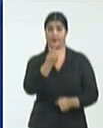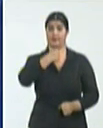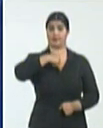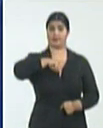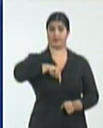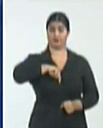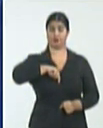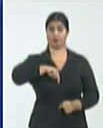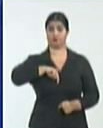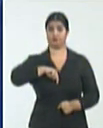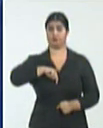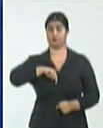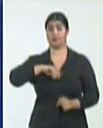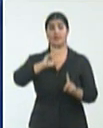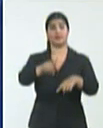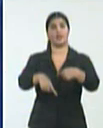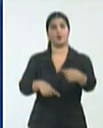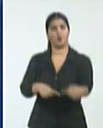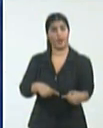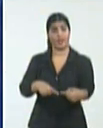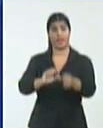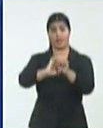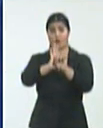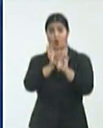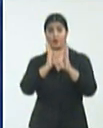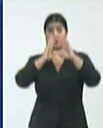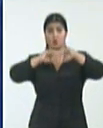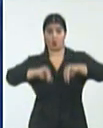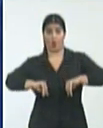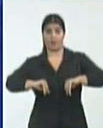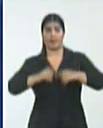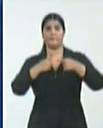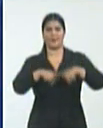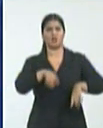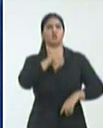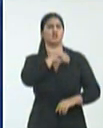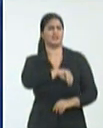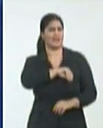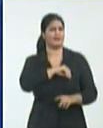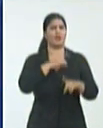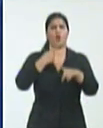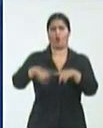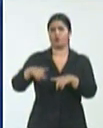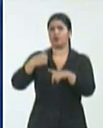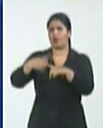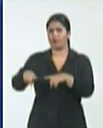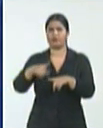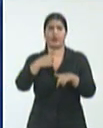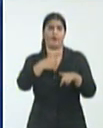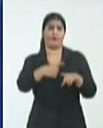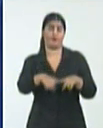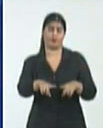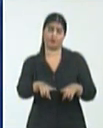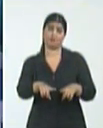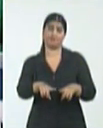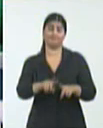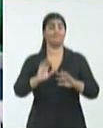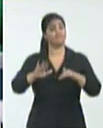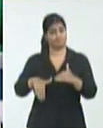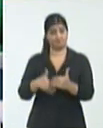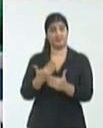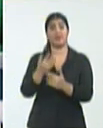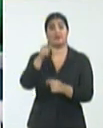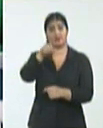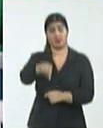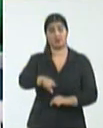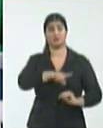todo, como vamos a ver a continuación. Vamos a conocer la situación epidemiológica de Cuba a continuación. Adelante. Hoy tenemos que lamentar el